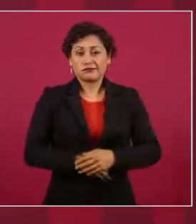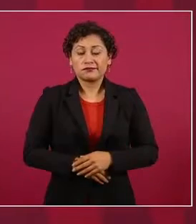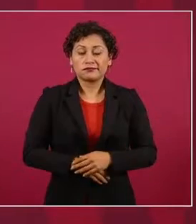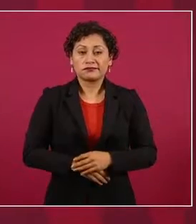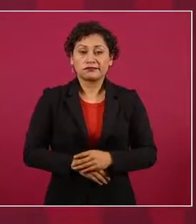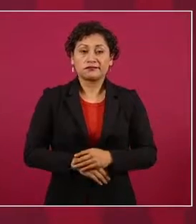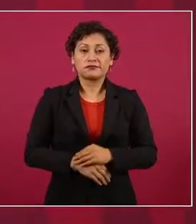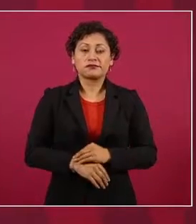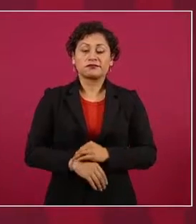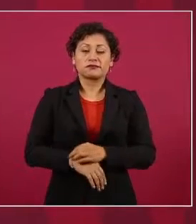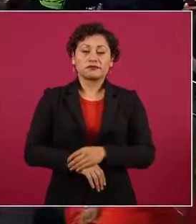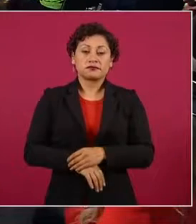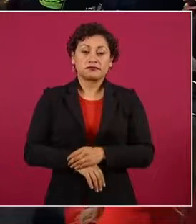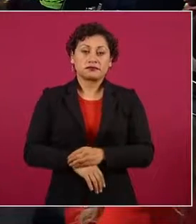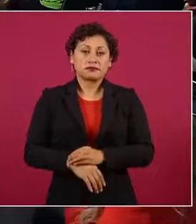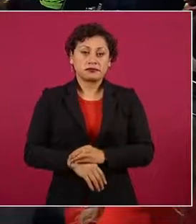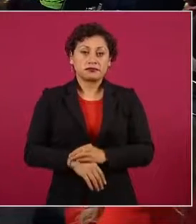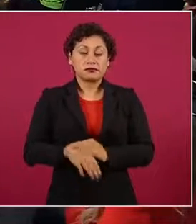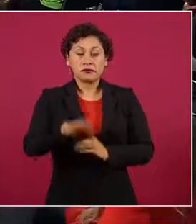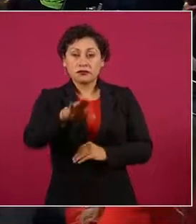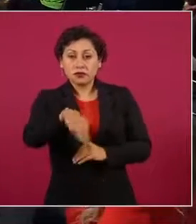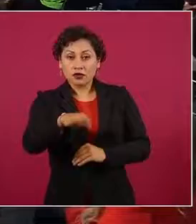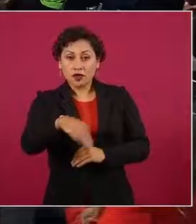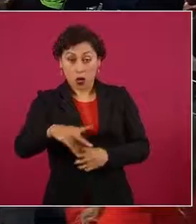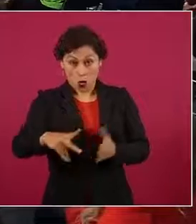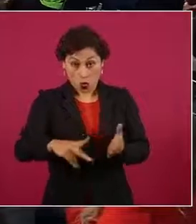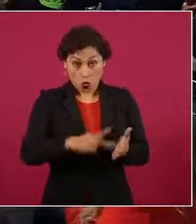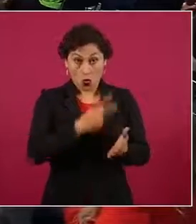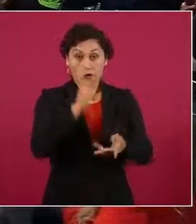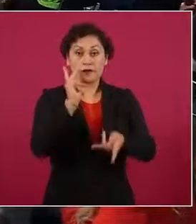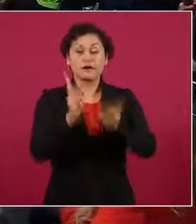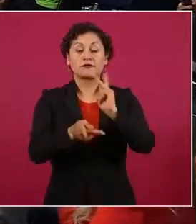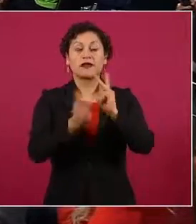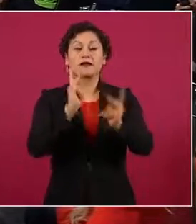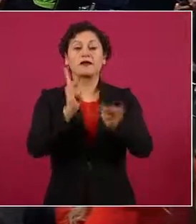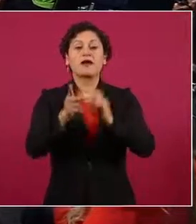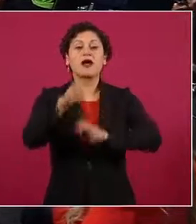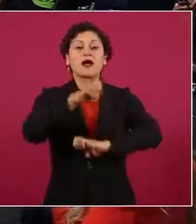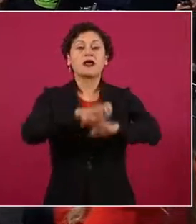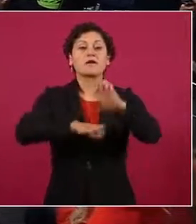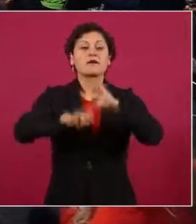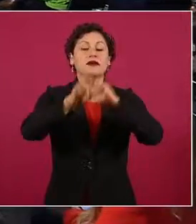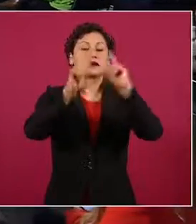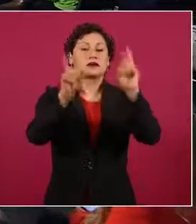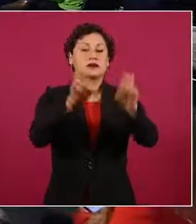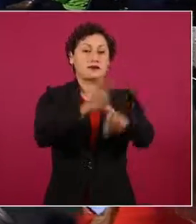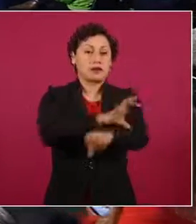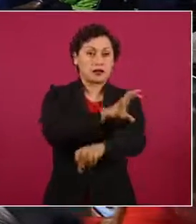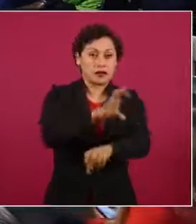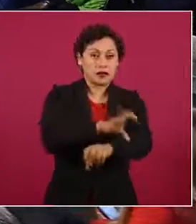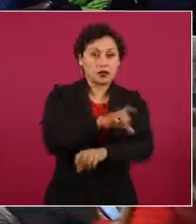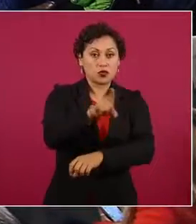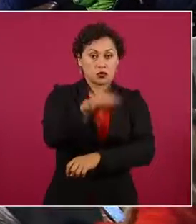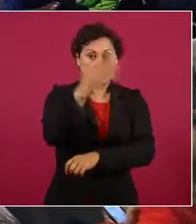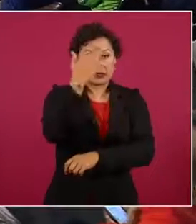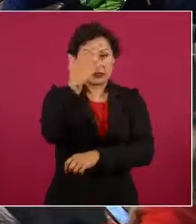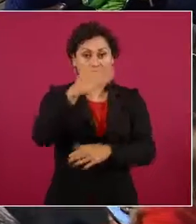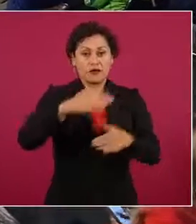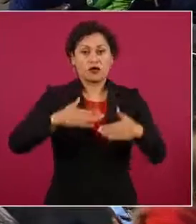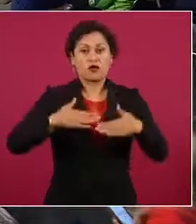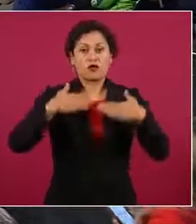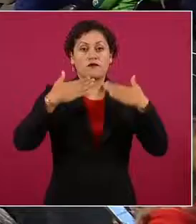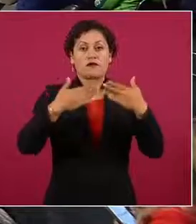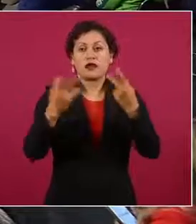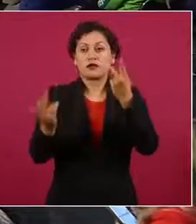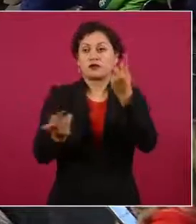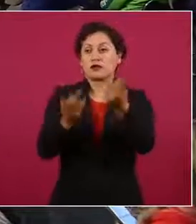¿Se abriría de nuevo diálogo con empresas del sector energético? ¿Confía que se resuelva en las consultas y no se avance a